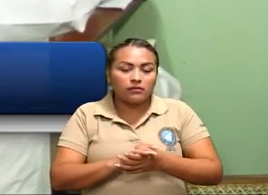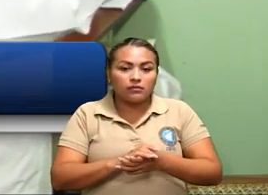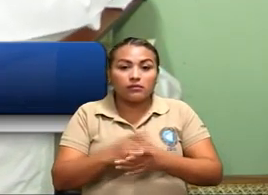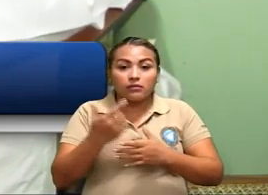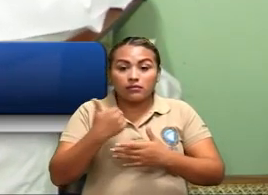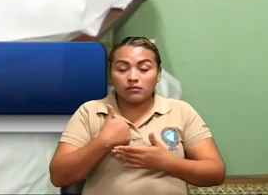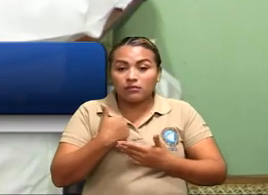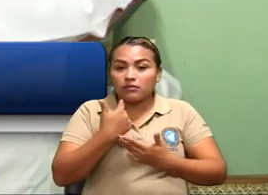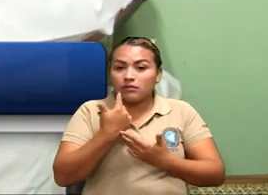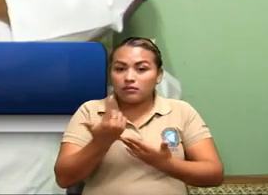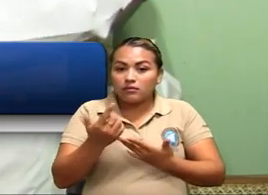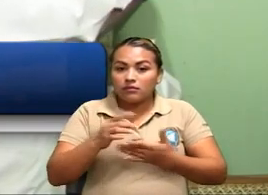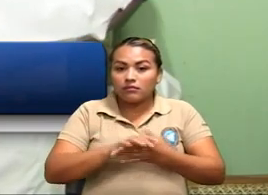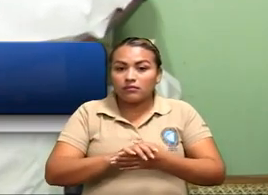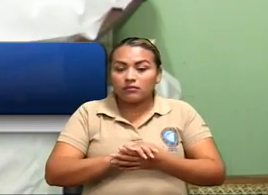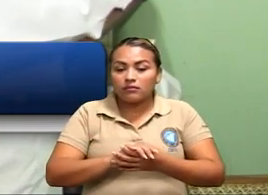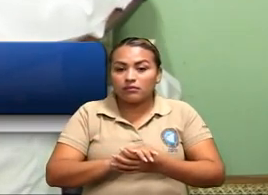poniéndose